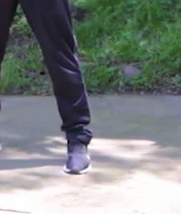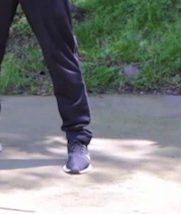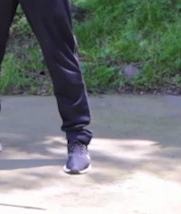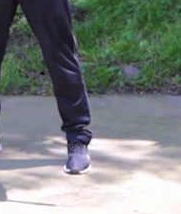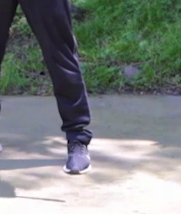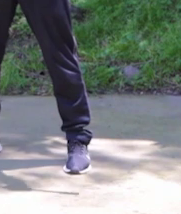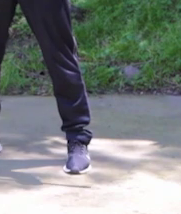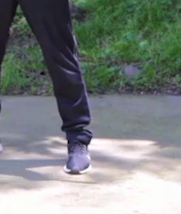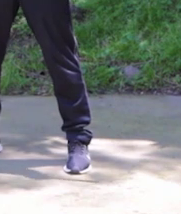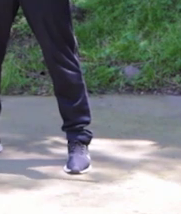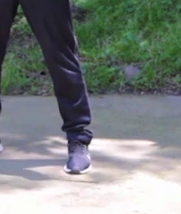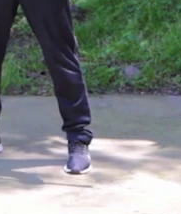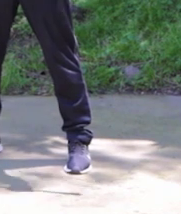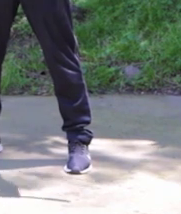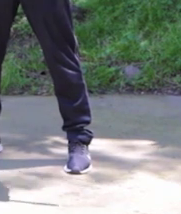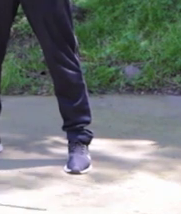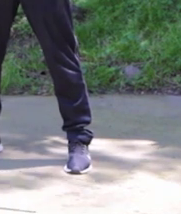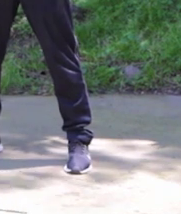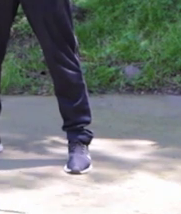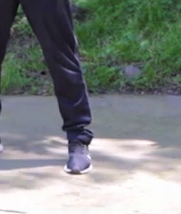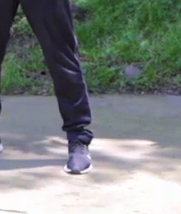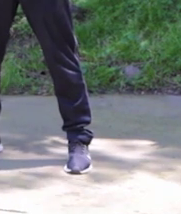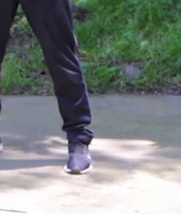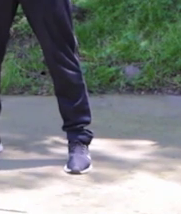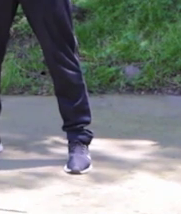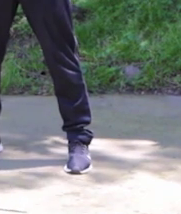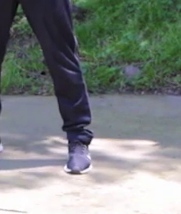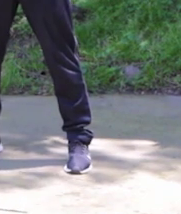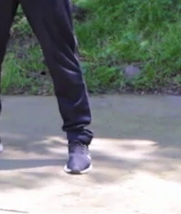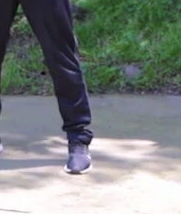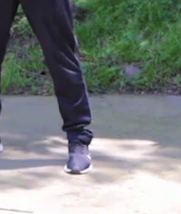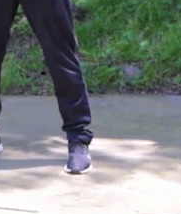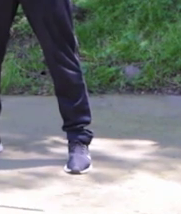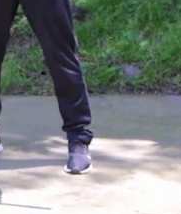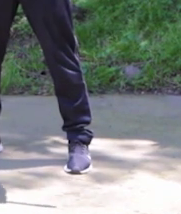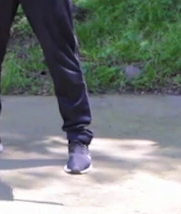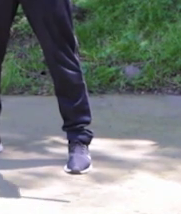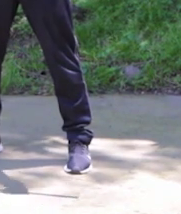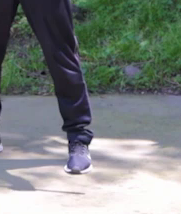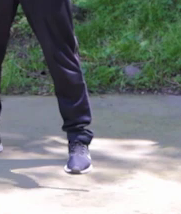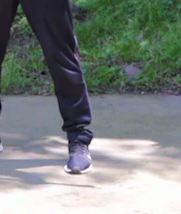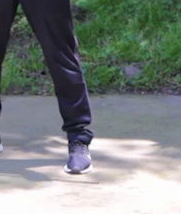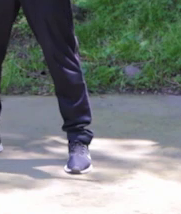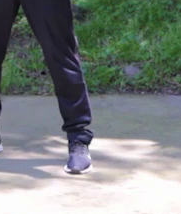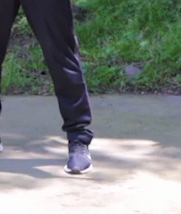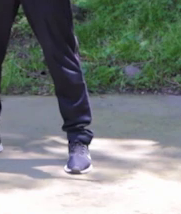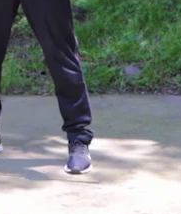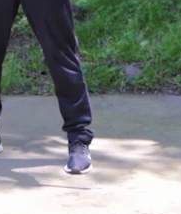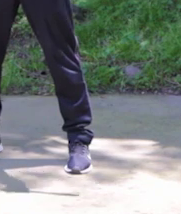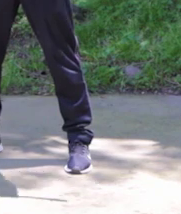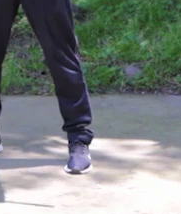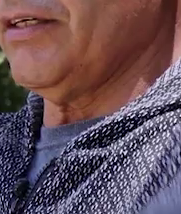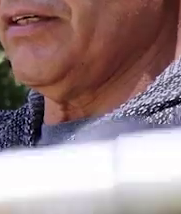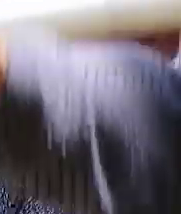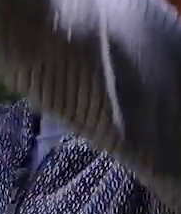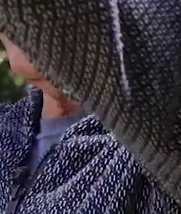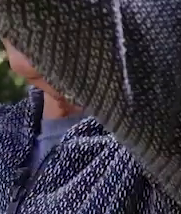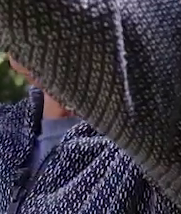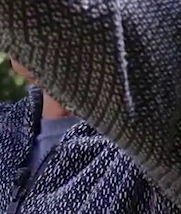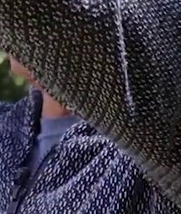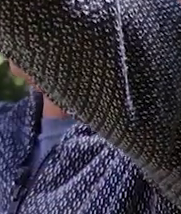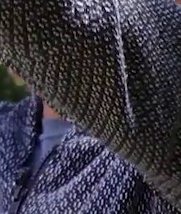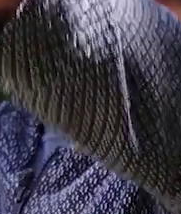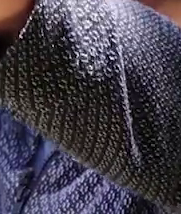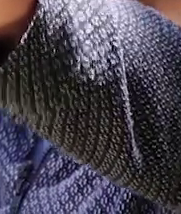es bajar y subir a la altura de los hombros, manteniendo la toalla